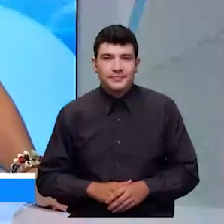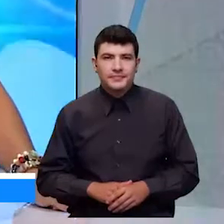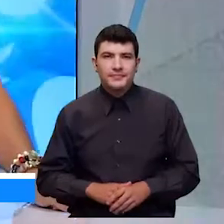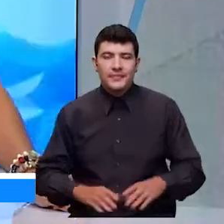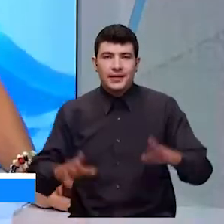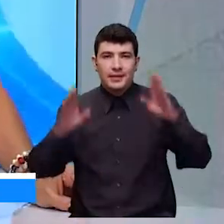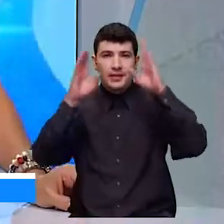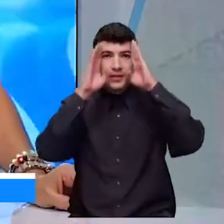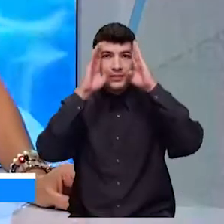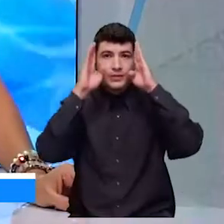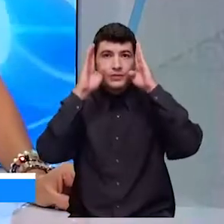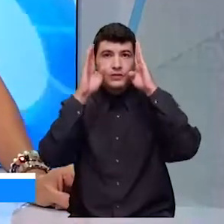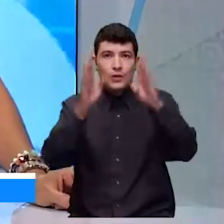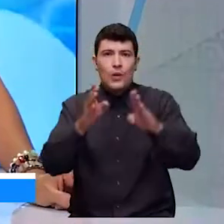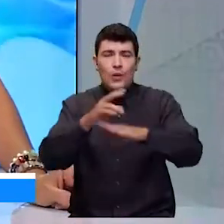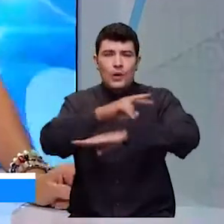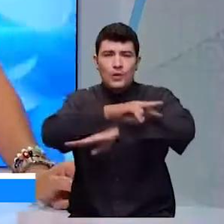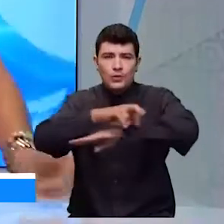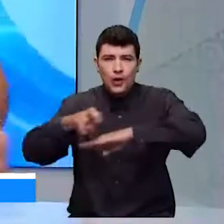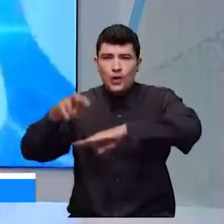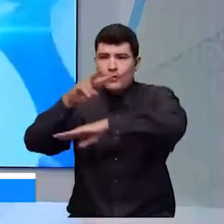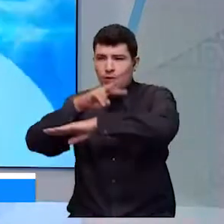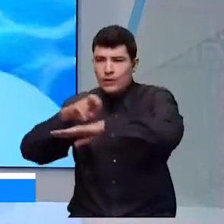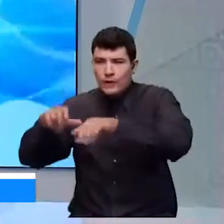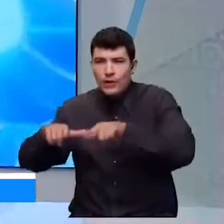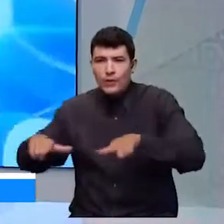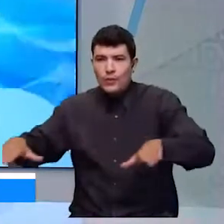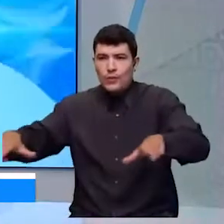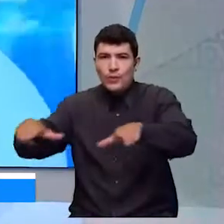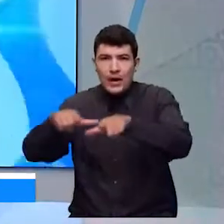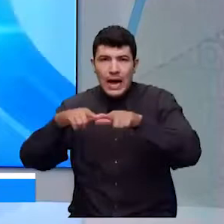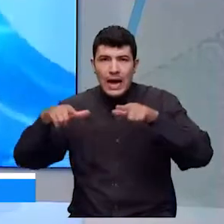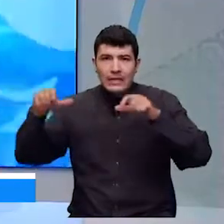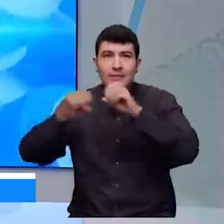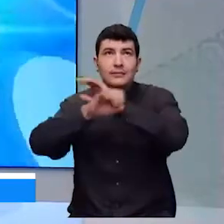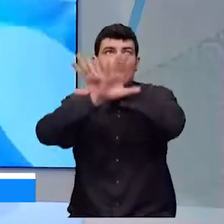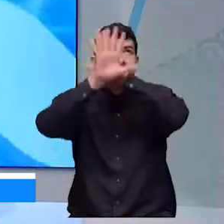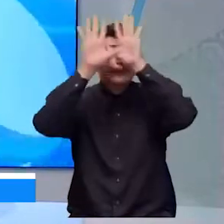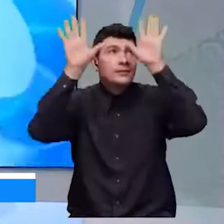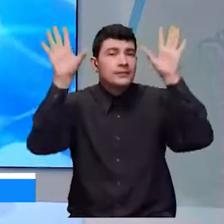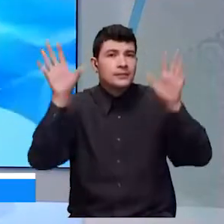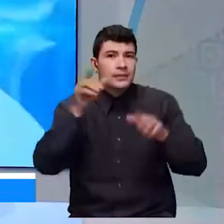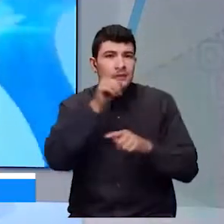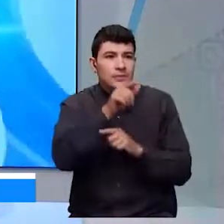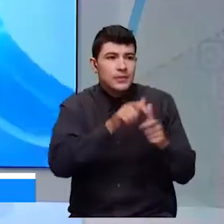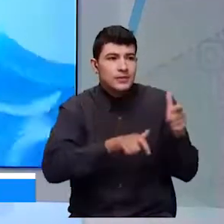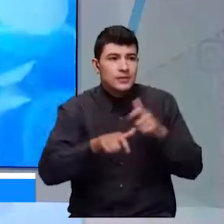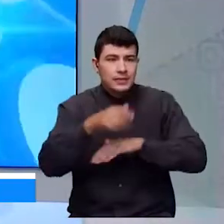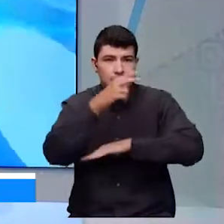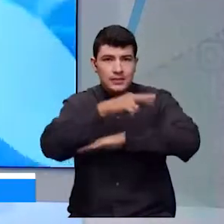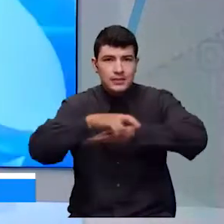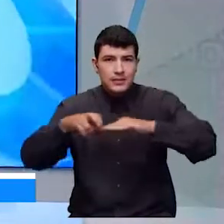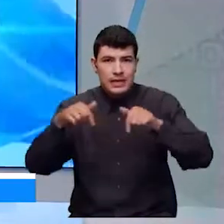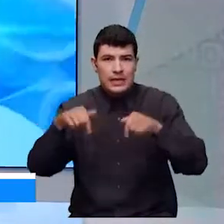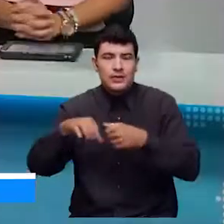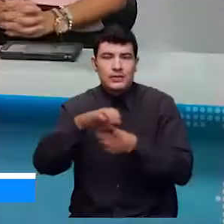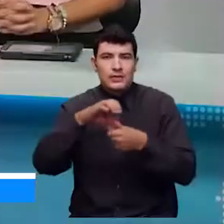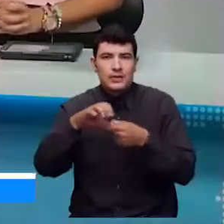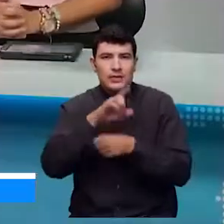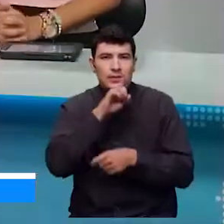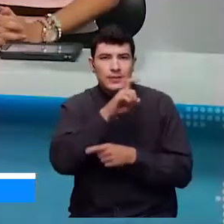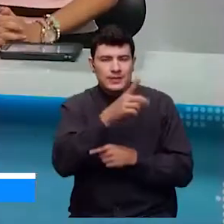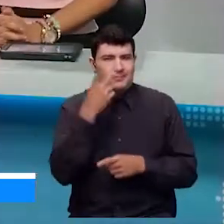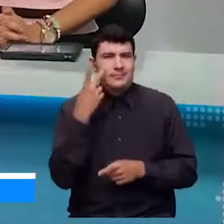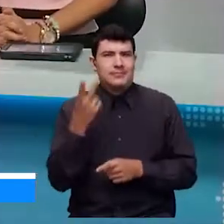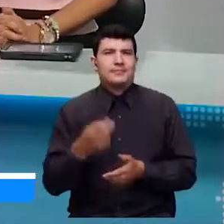Y mucha atención, los atracos a plena luz del día mantienen en alerta máxima a los ciudadanos que temen andar tranquilamente por la ciudad de